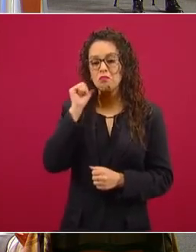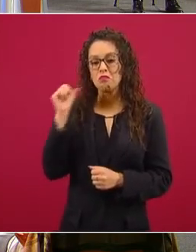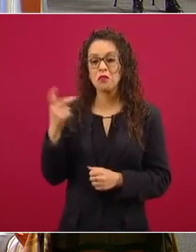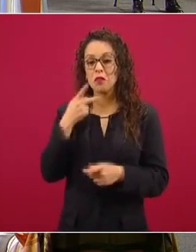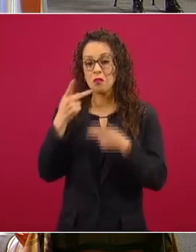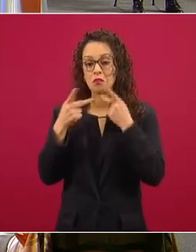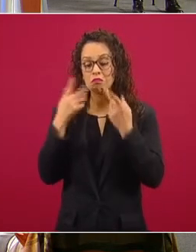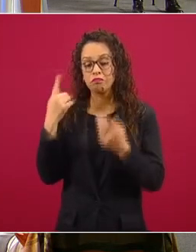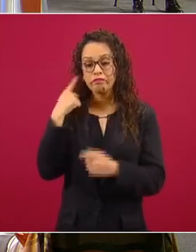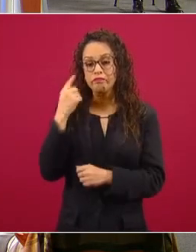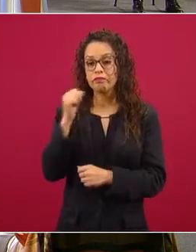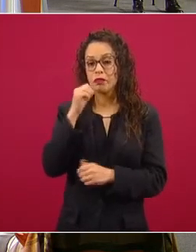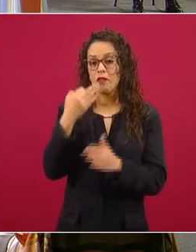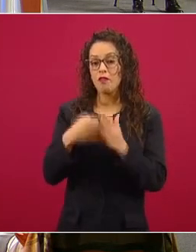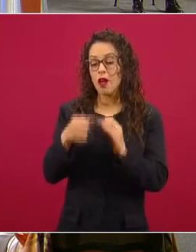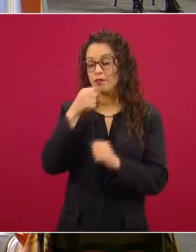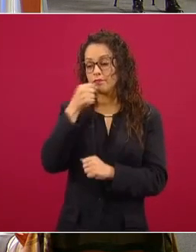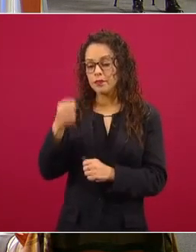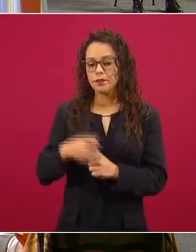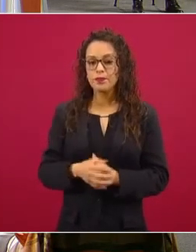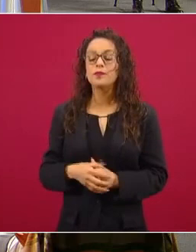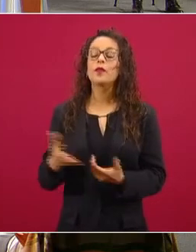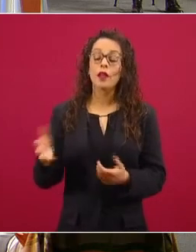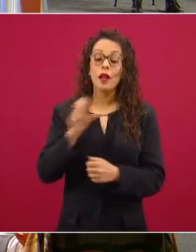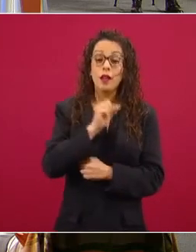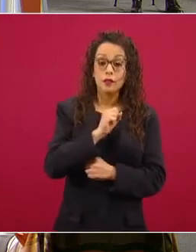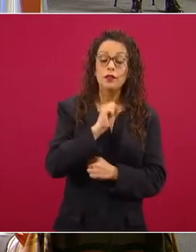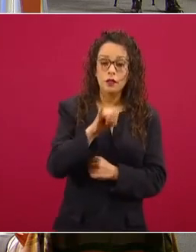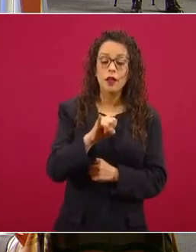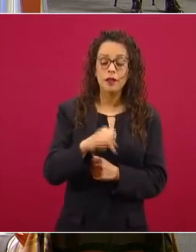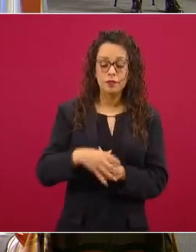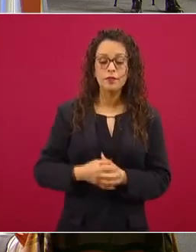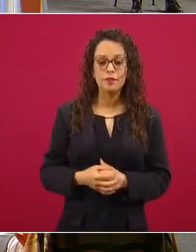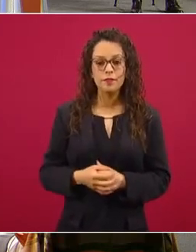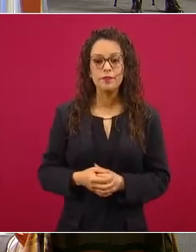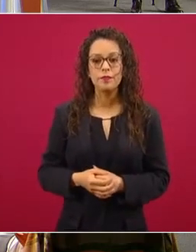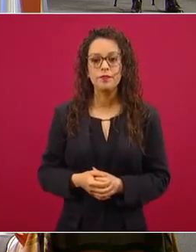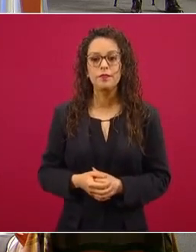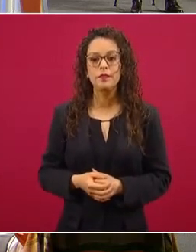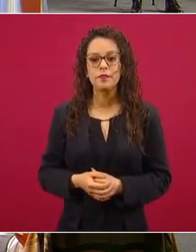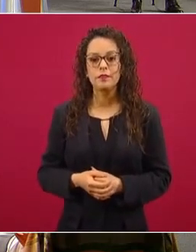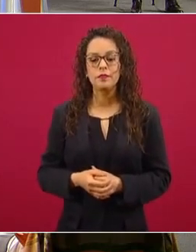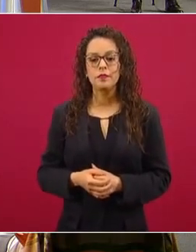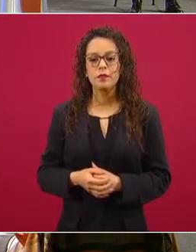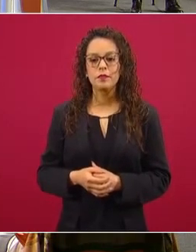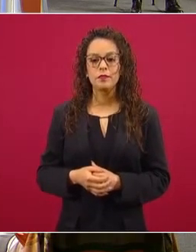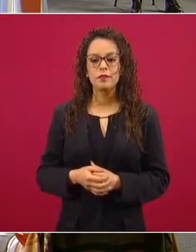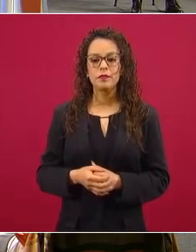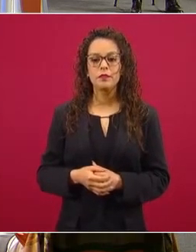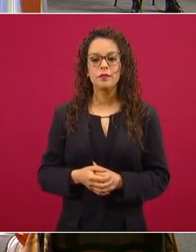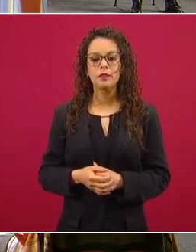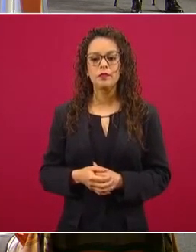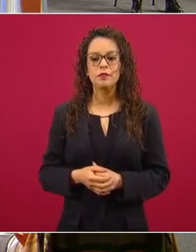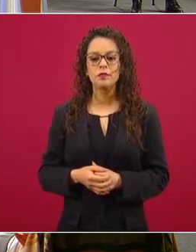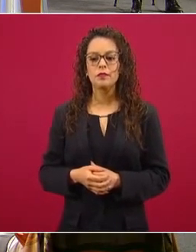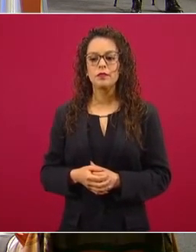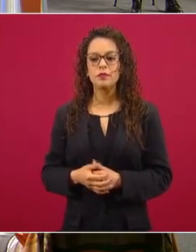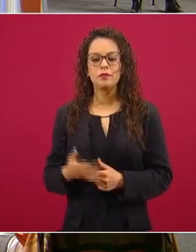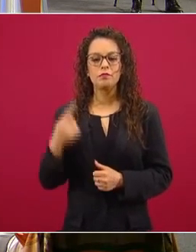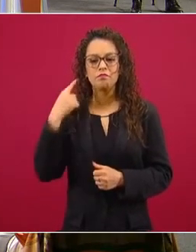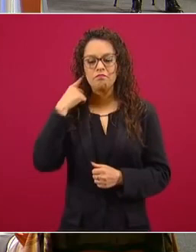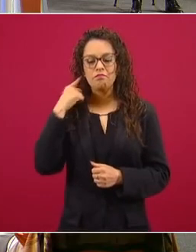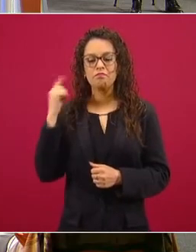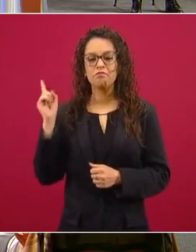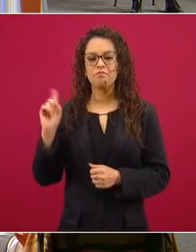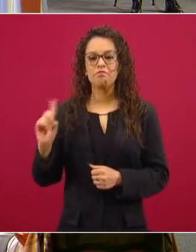Sí. Y lo dijo textualmente, ajusticiaron a 10 seres humanos sin que yo garantice